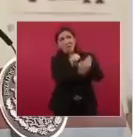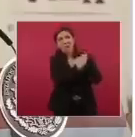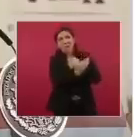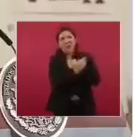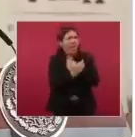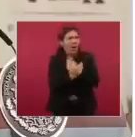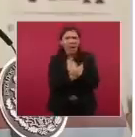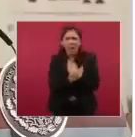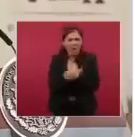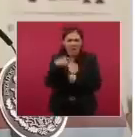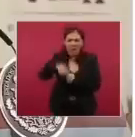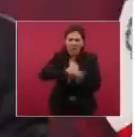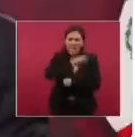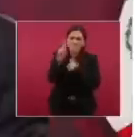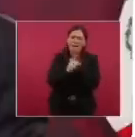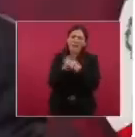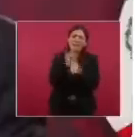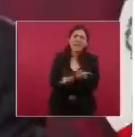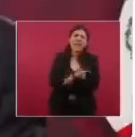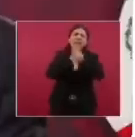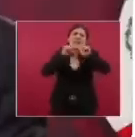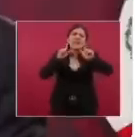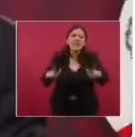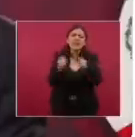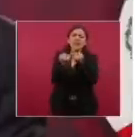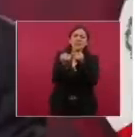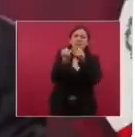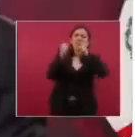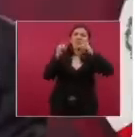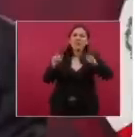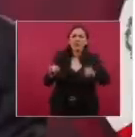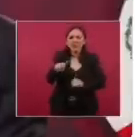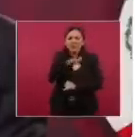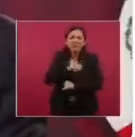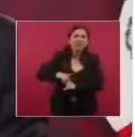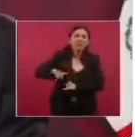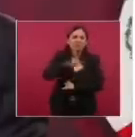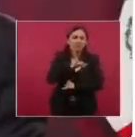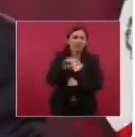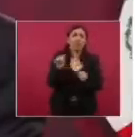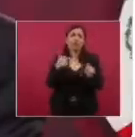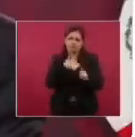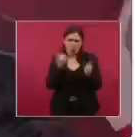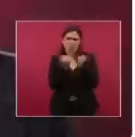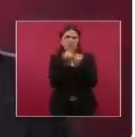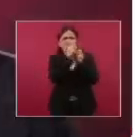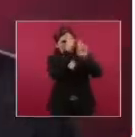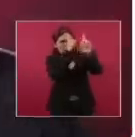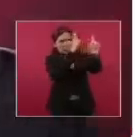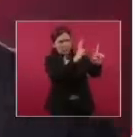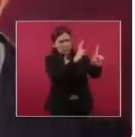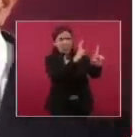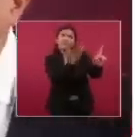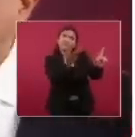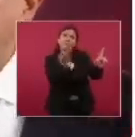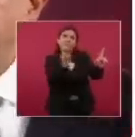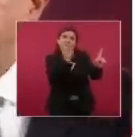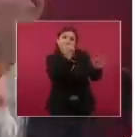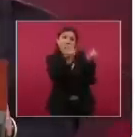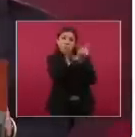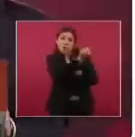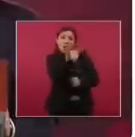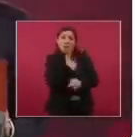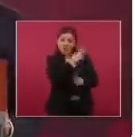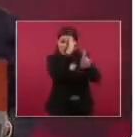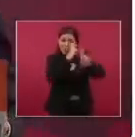en Estados Unidos eso lo vamos a defender no somos Colonia él saca un comunicado porque pues